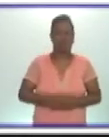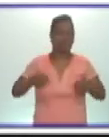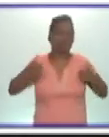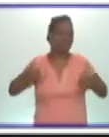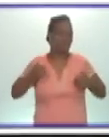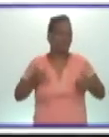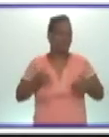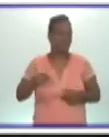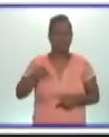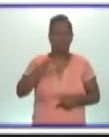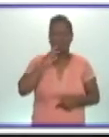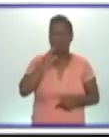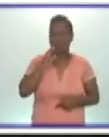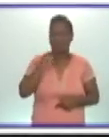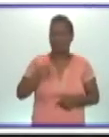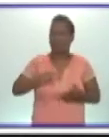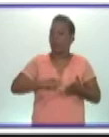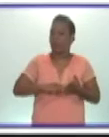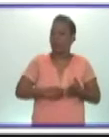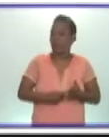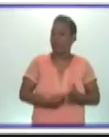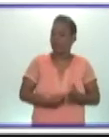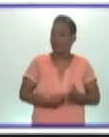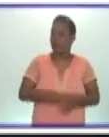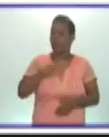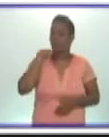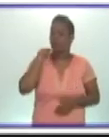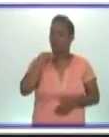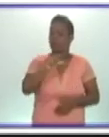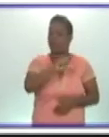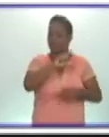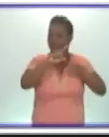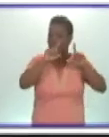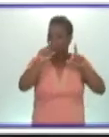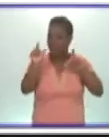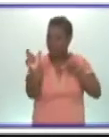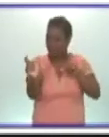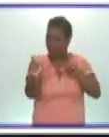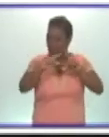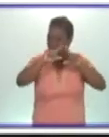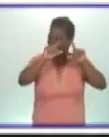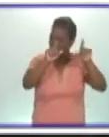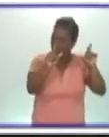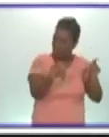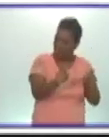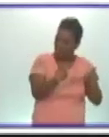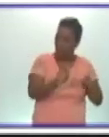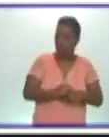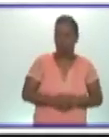será el resultado de la multiplicación de este monomio con este polinomio.